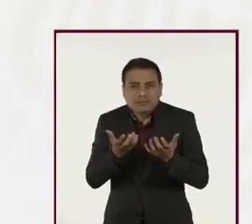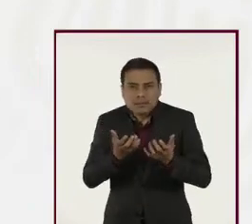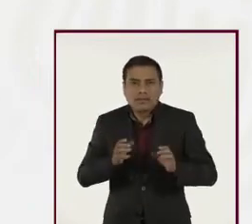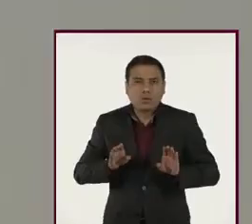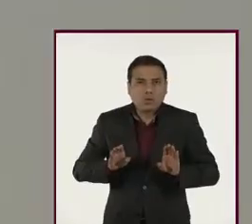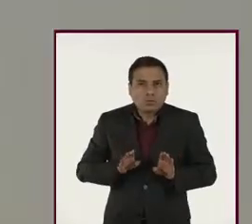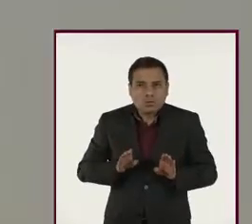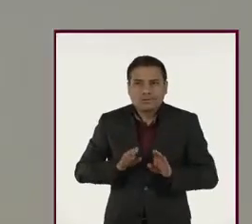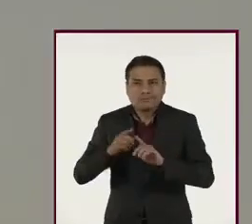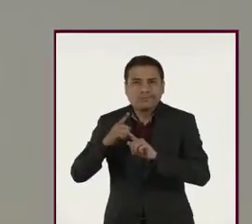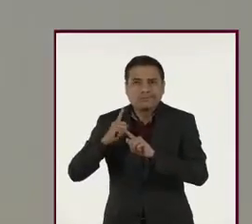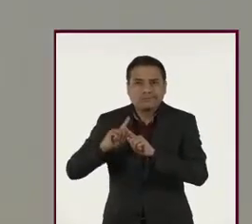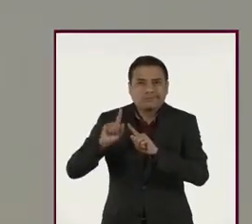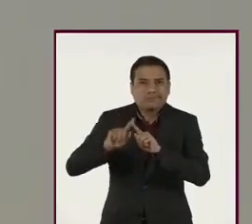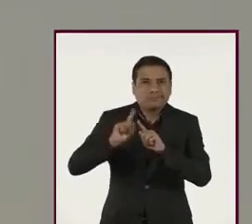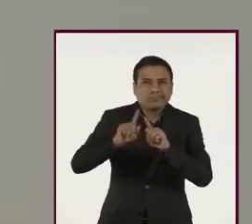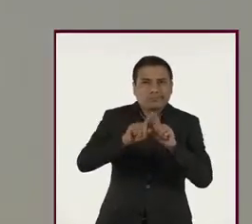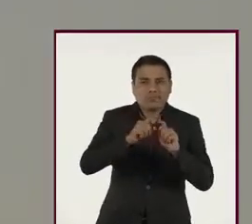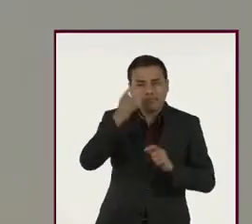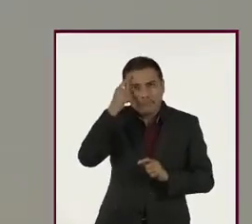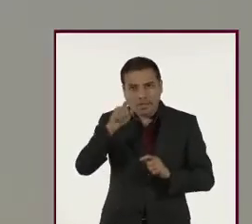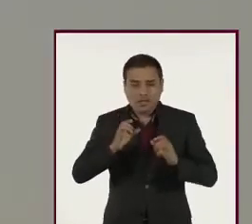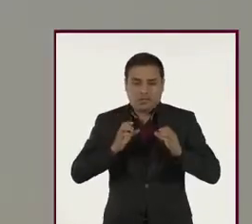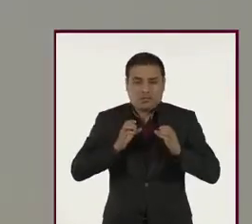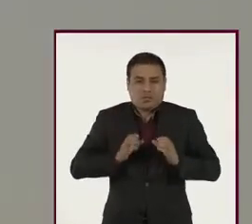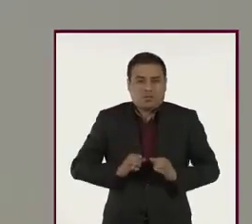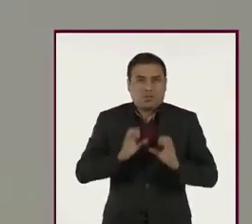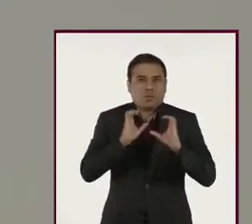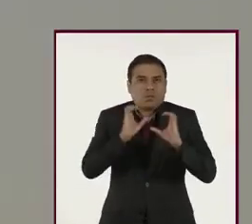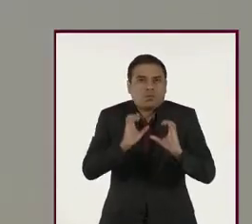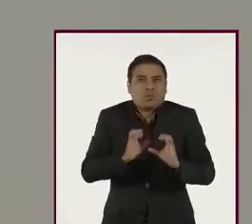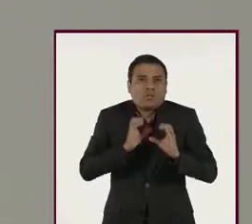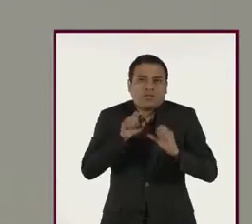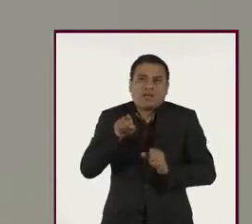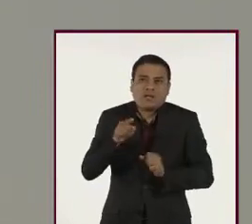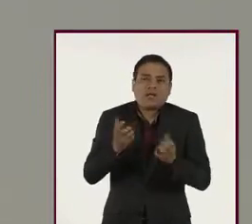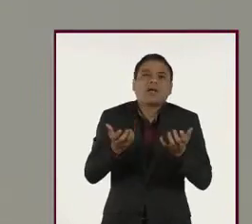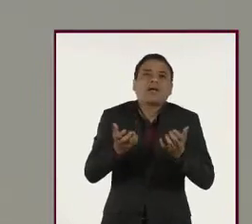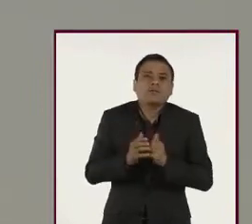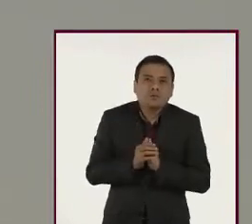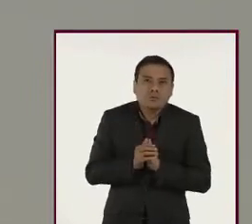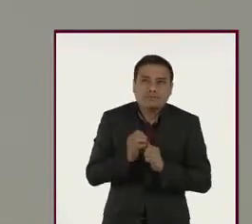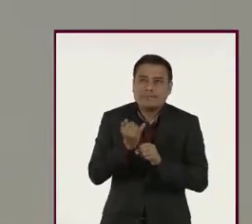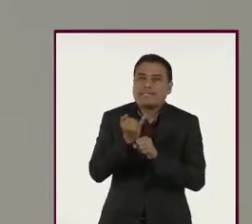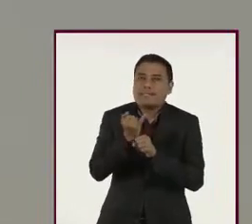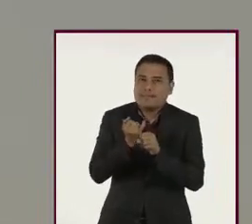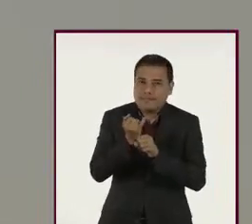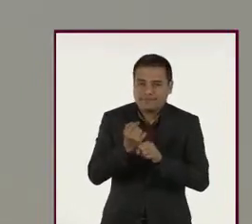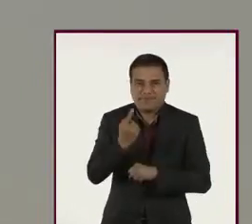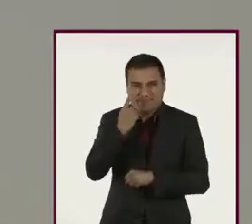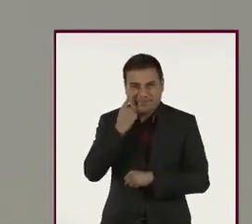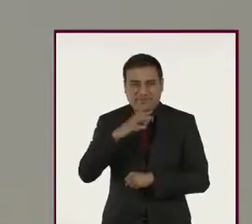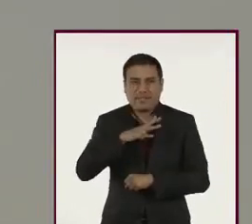tomar para modificar esta parte de su imagen. Y para ello podemos utilizar una escala muy sencilla que es la escala de siluetas o